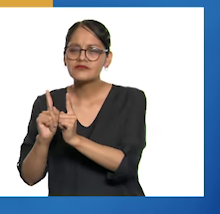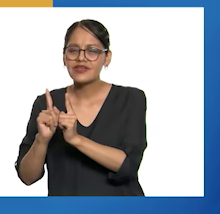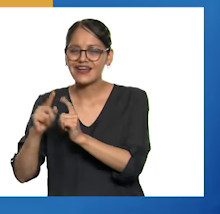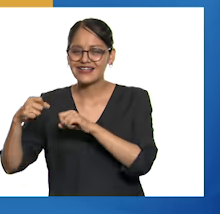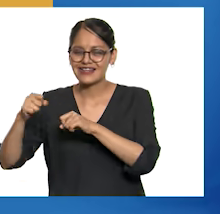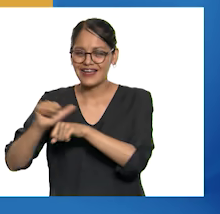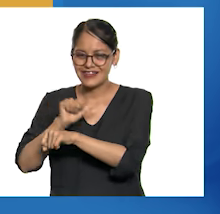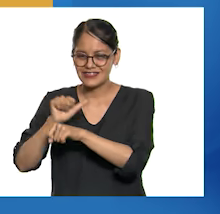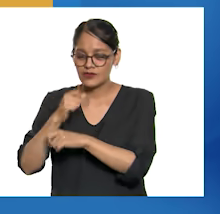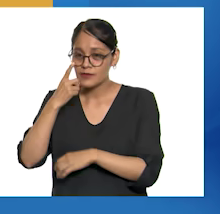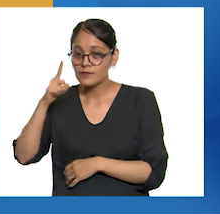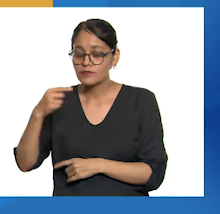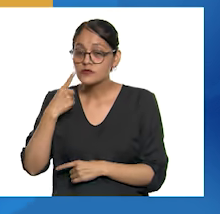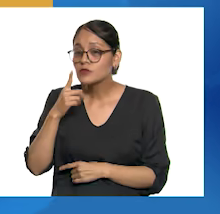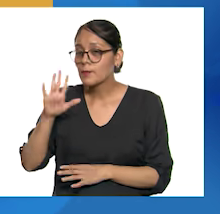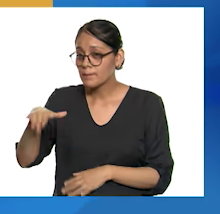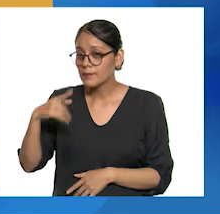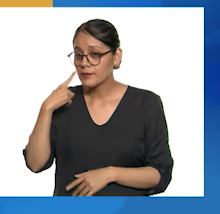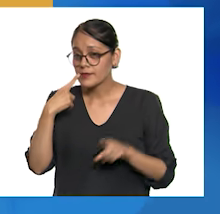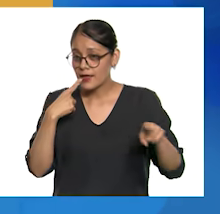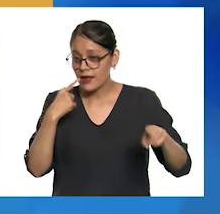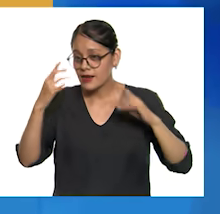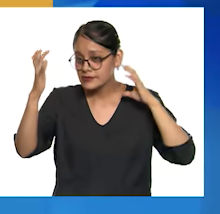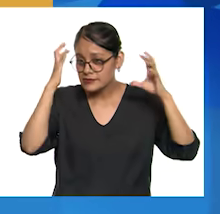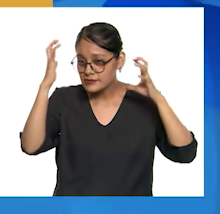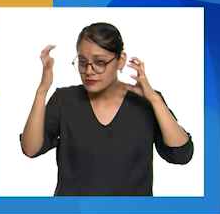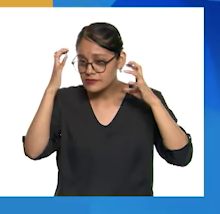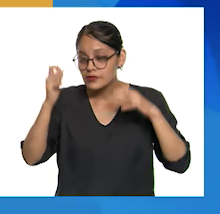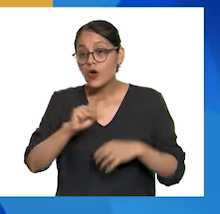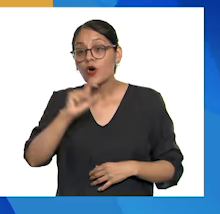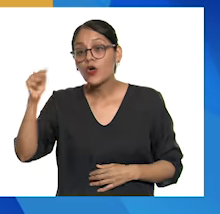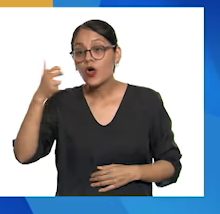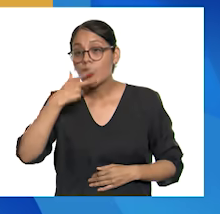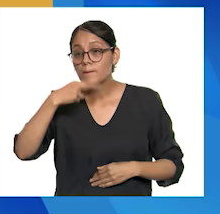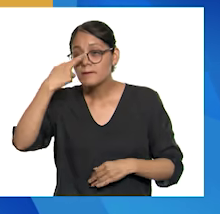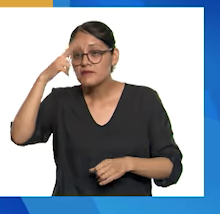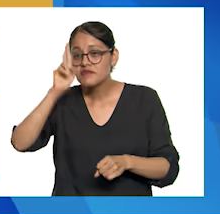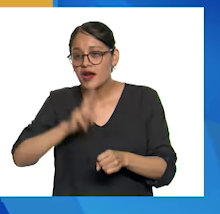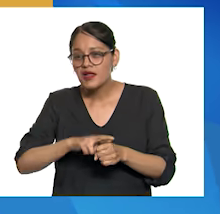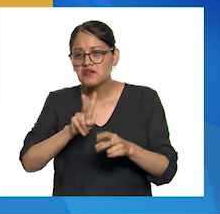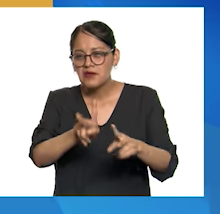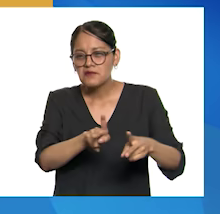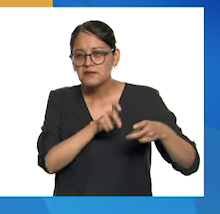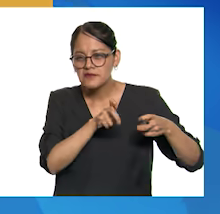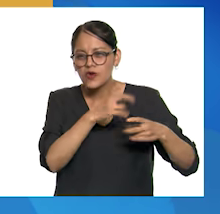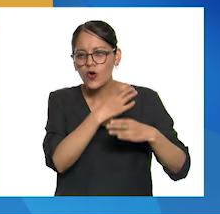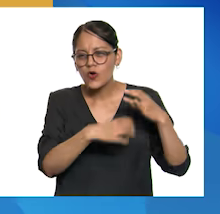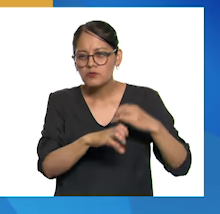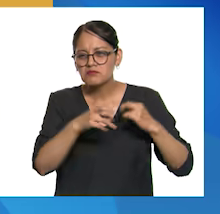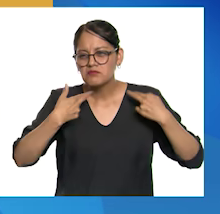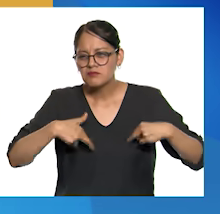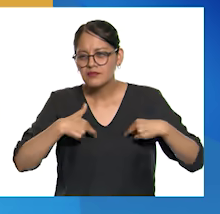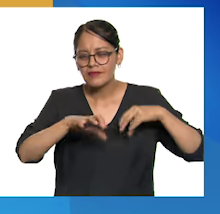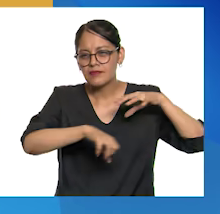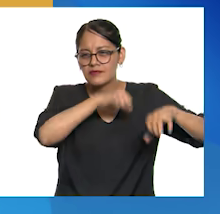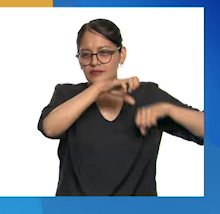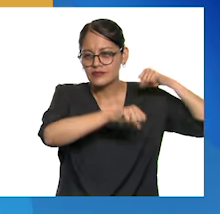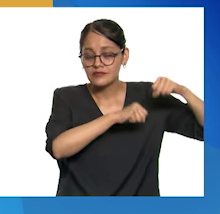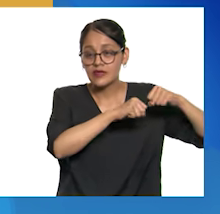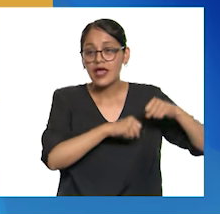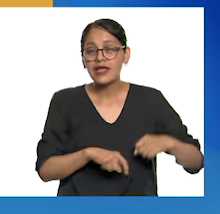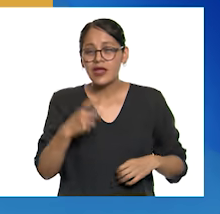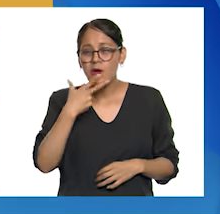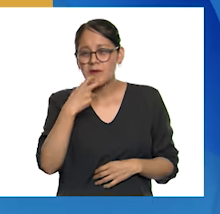dijo al rey que mientras su amo se estaba bañando unos ladrones se habían llevado sus ropas a pesar de haber gritado al